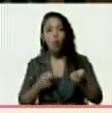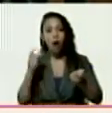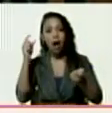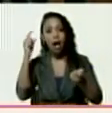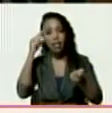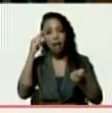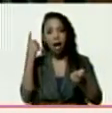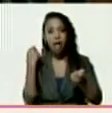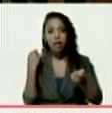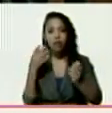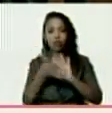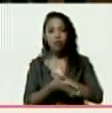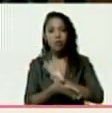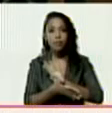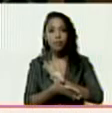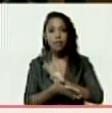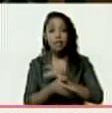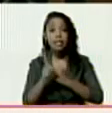ayer.